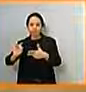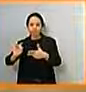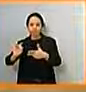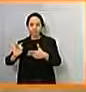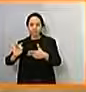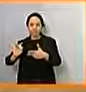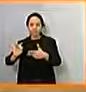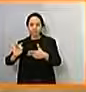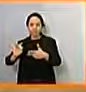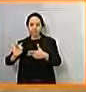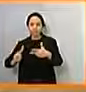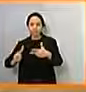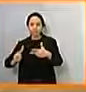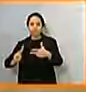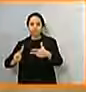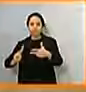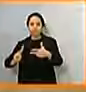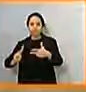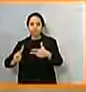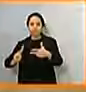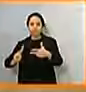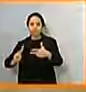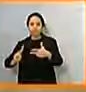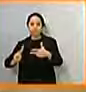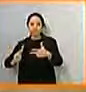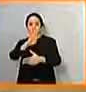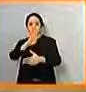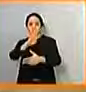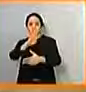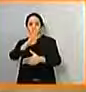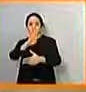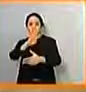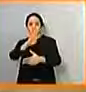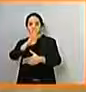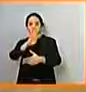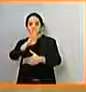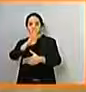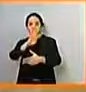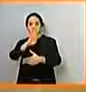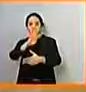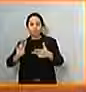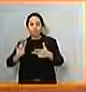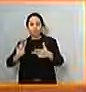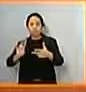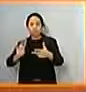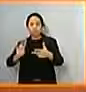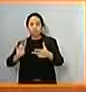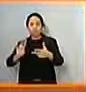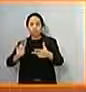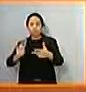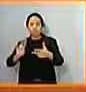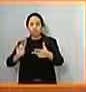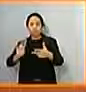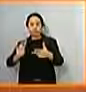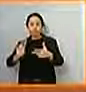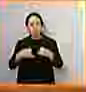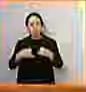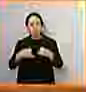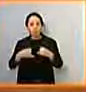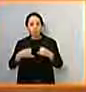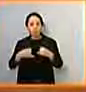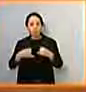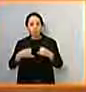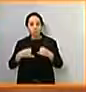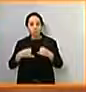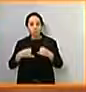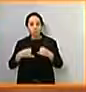Es el 72. Reitero, 44, 18 y 72. Queridos jugadores, recuerden buscar su punto